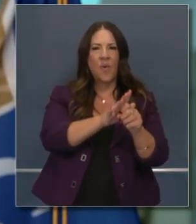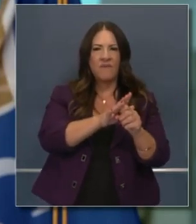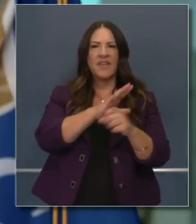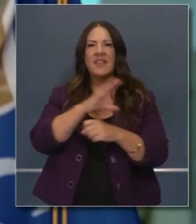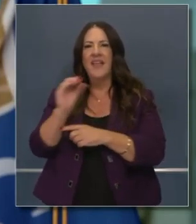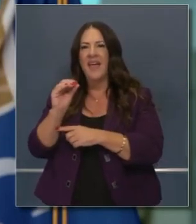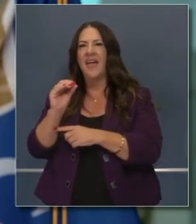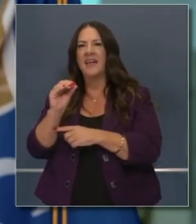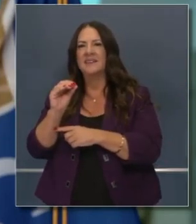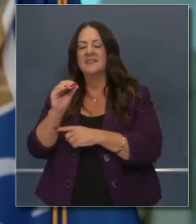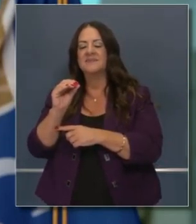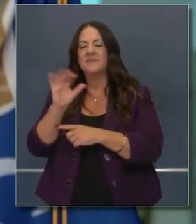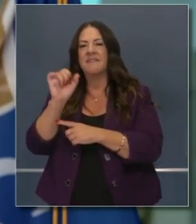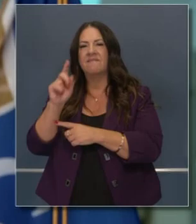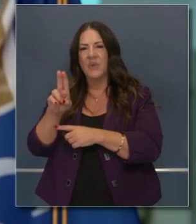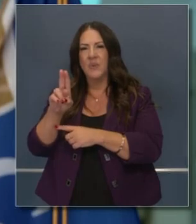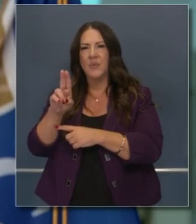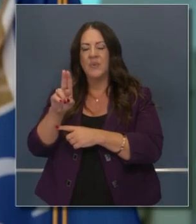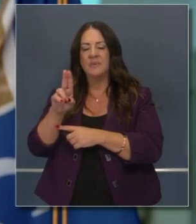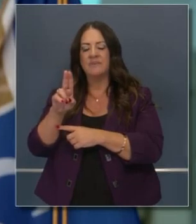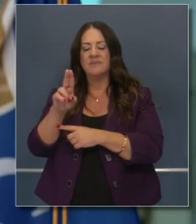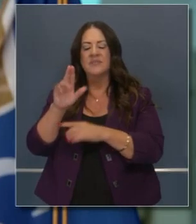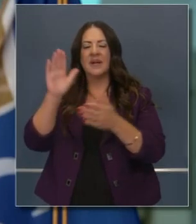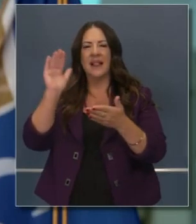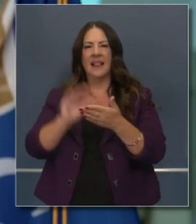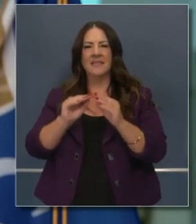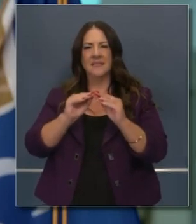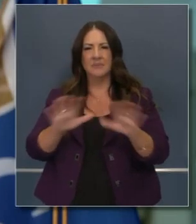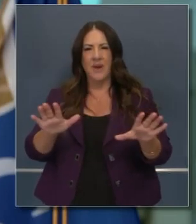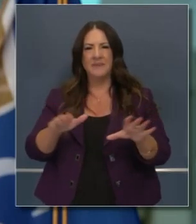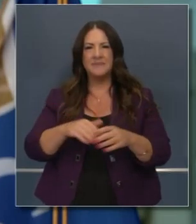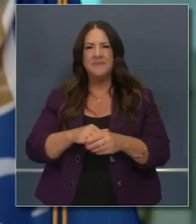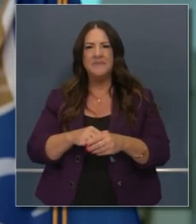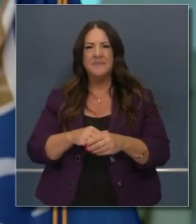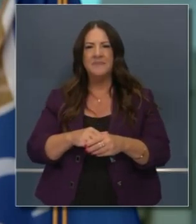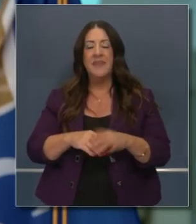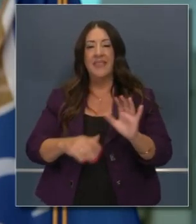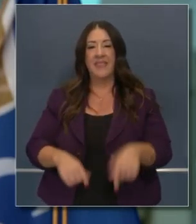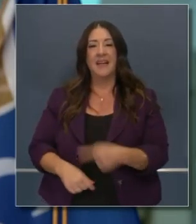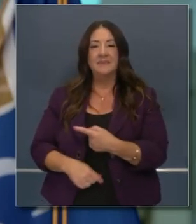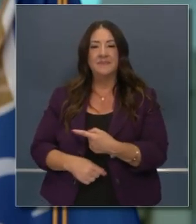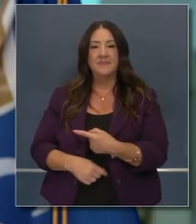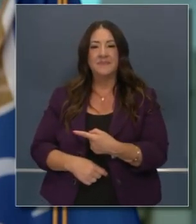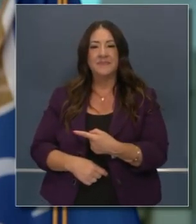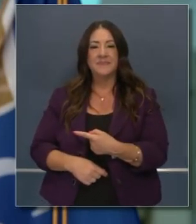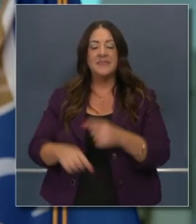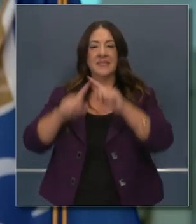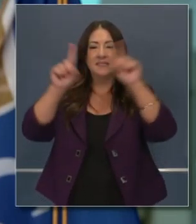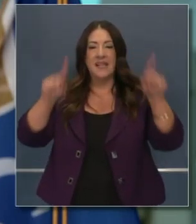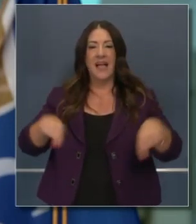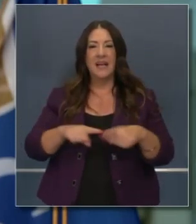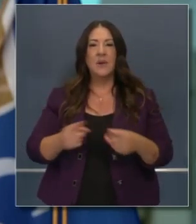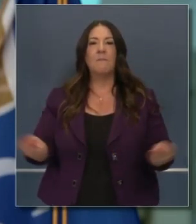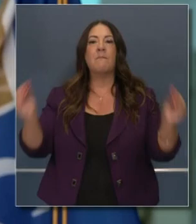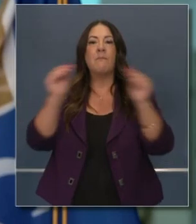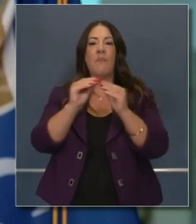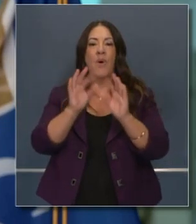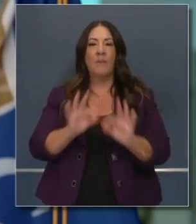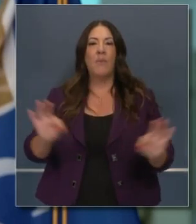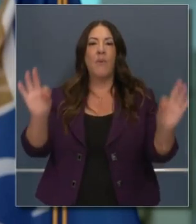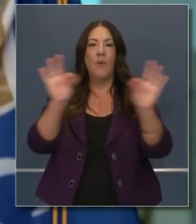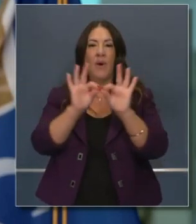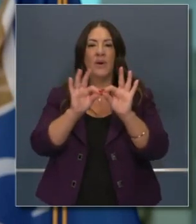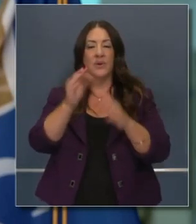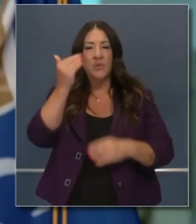por supuesto. Esto ayudará a mitigar esta temporada de influenza, no solo la transmisión de COVID-19. Esta transparencia, ya muchos de ustedes la